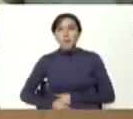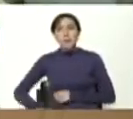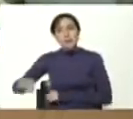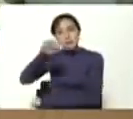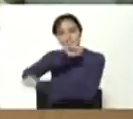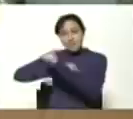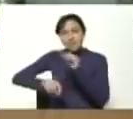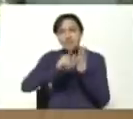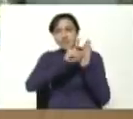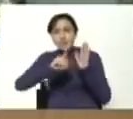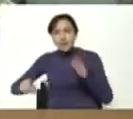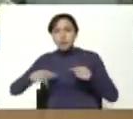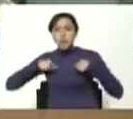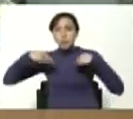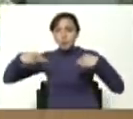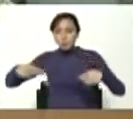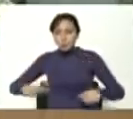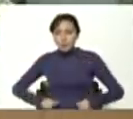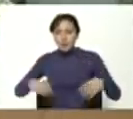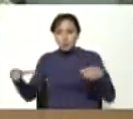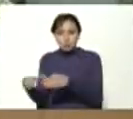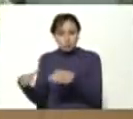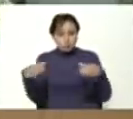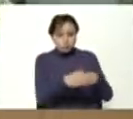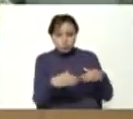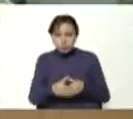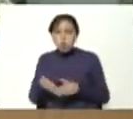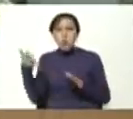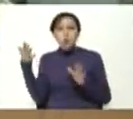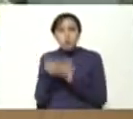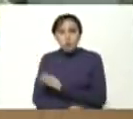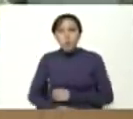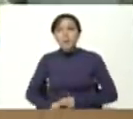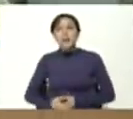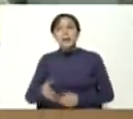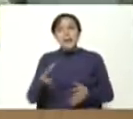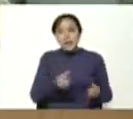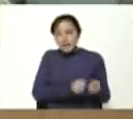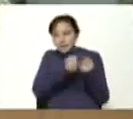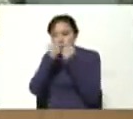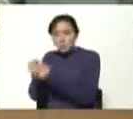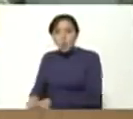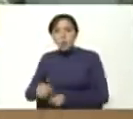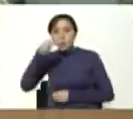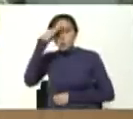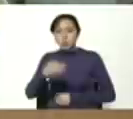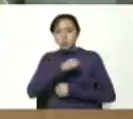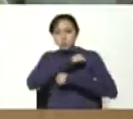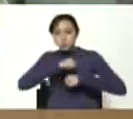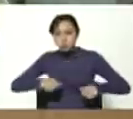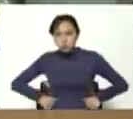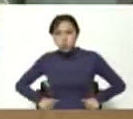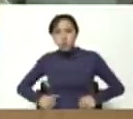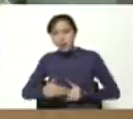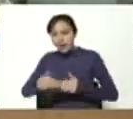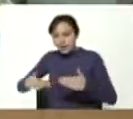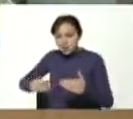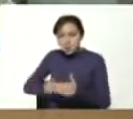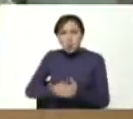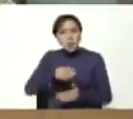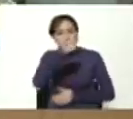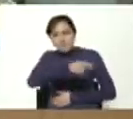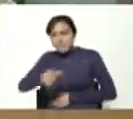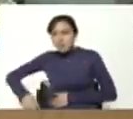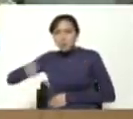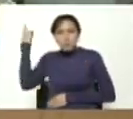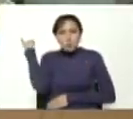los derechos humanos, el infame secuestro de estos soldados y exigimos a sus captores